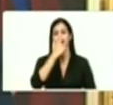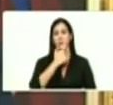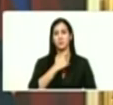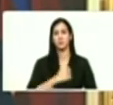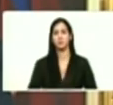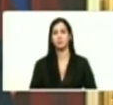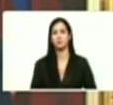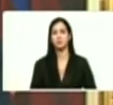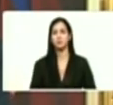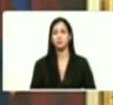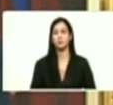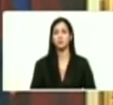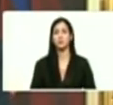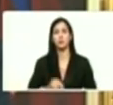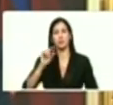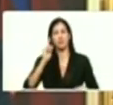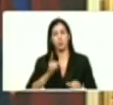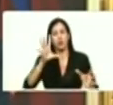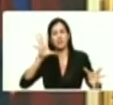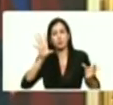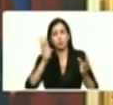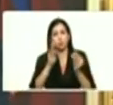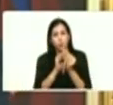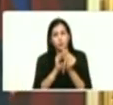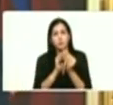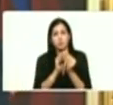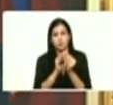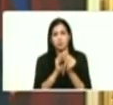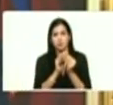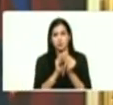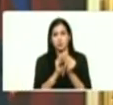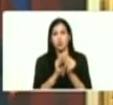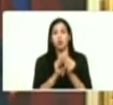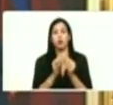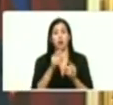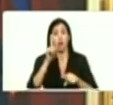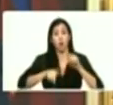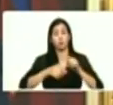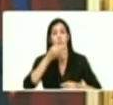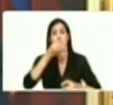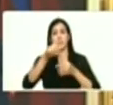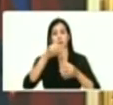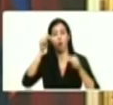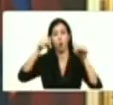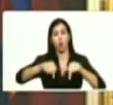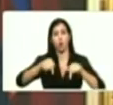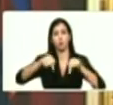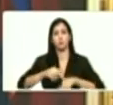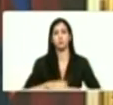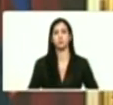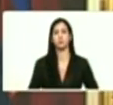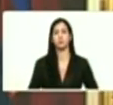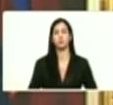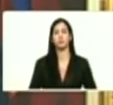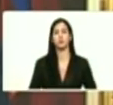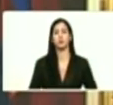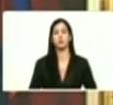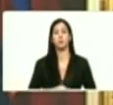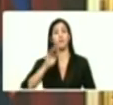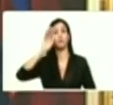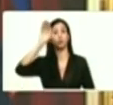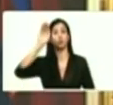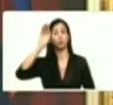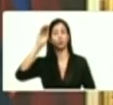hay que hacer un buen resumen de muchos elementos de esta agenda económica bolivariana para construir el futuro